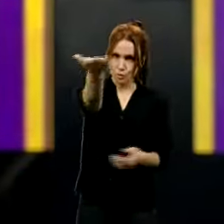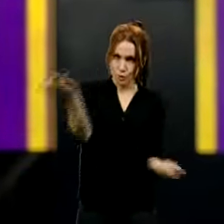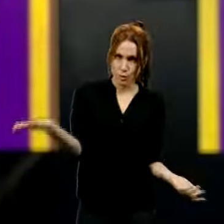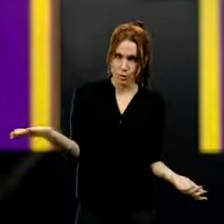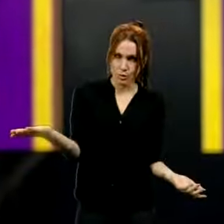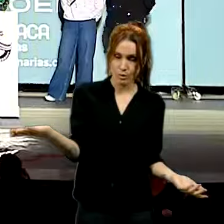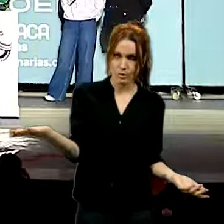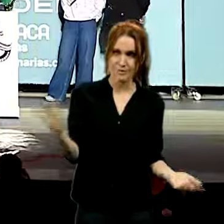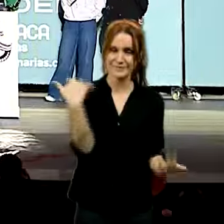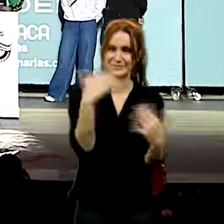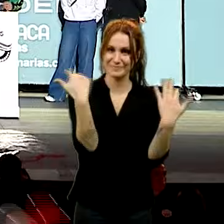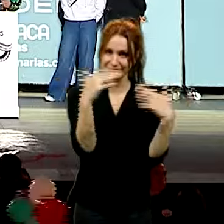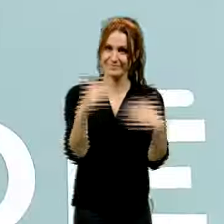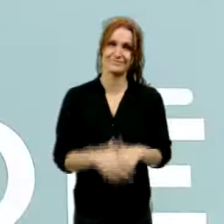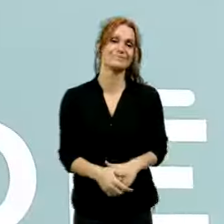Coge.